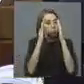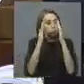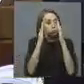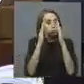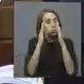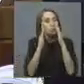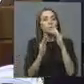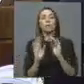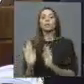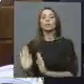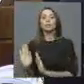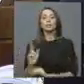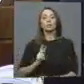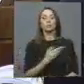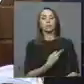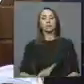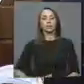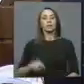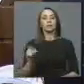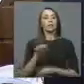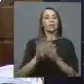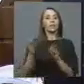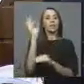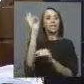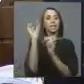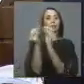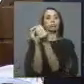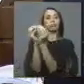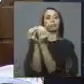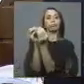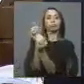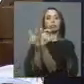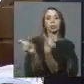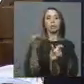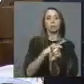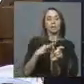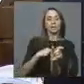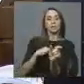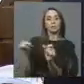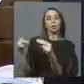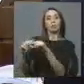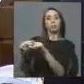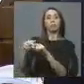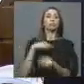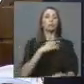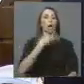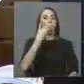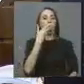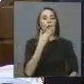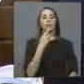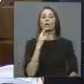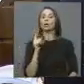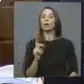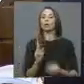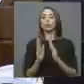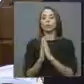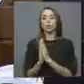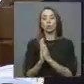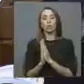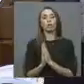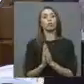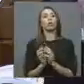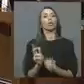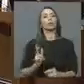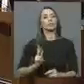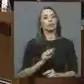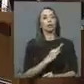puntos voy a esperar señor Presidente que termine la reunión de los ministros para poder seguir hablando porque... A ver ruego a los señores diputados que se encuentren